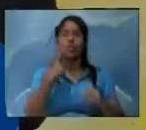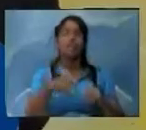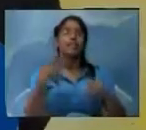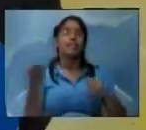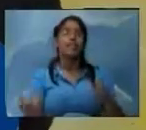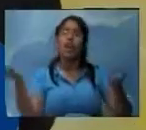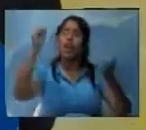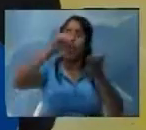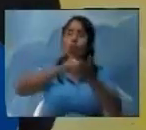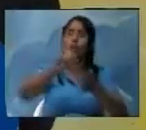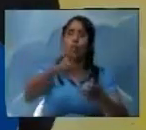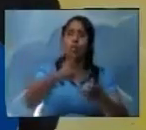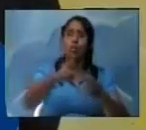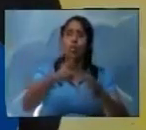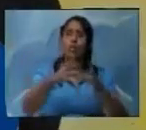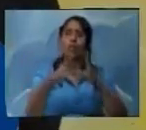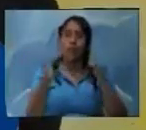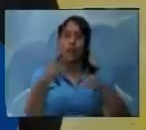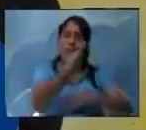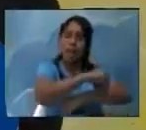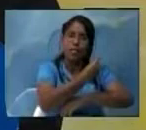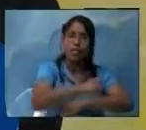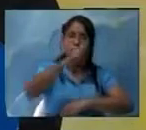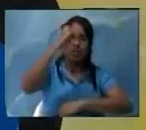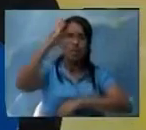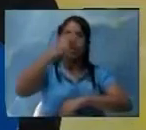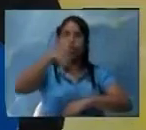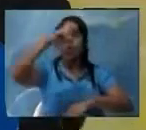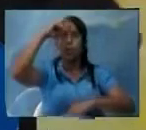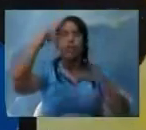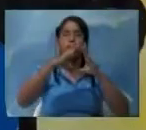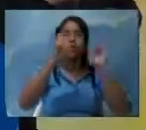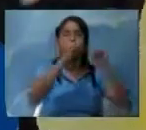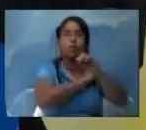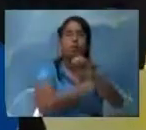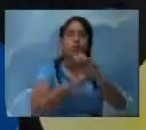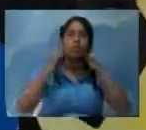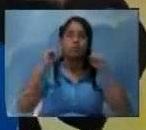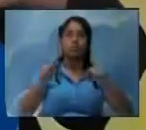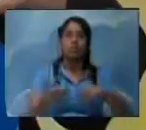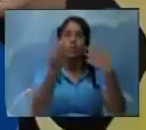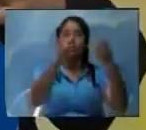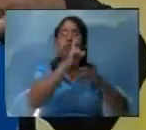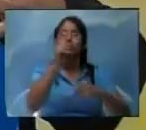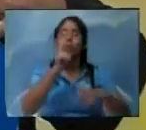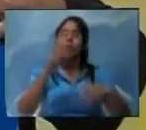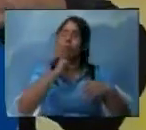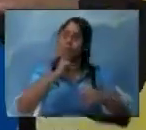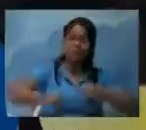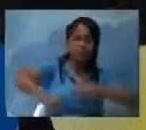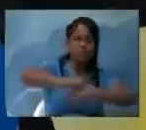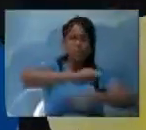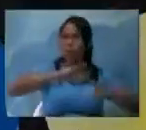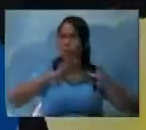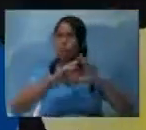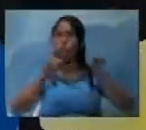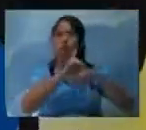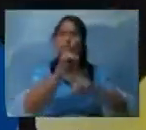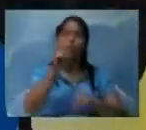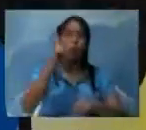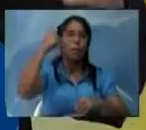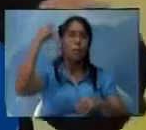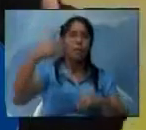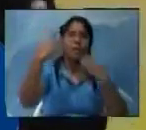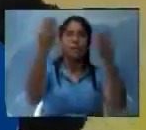que colocado a la diestra del Dios Padre Todopoderoso, le dio un nombre que es sobre todo nombre, para que en